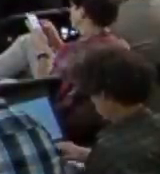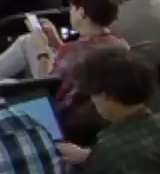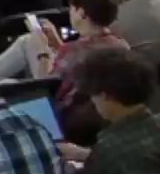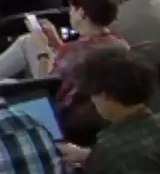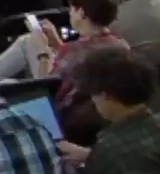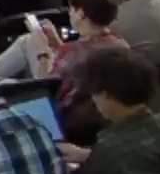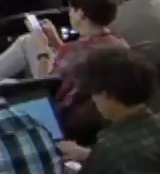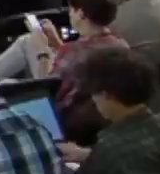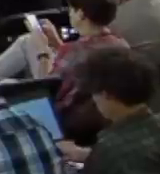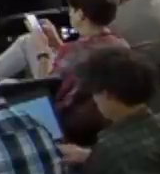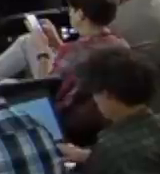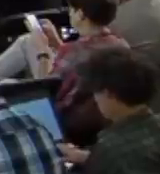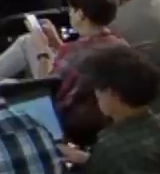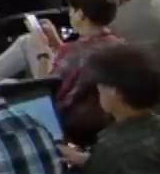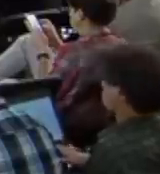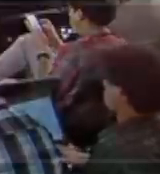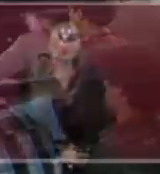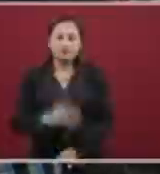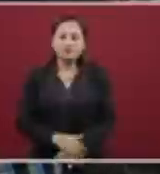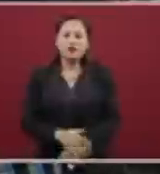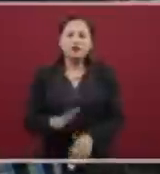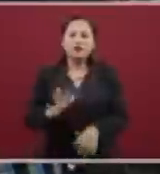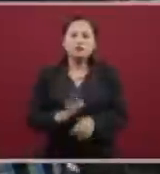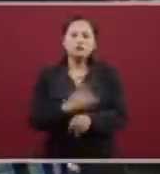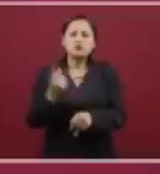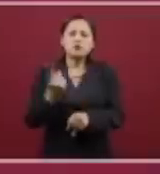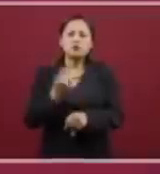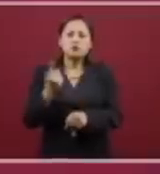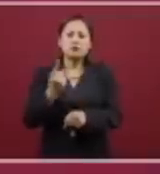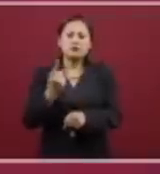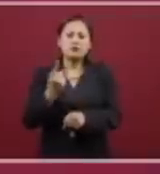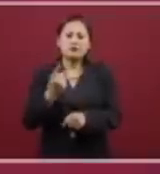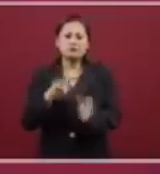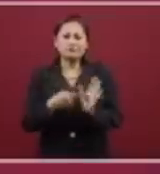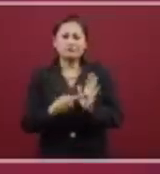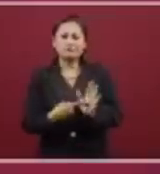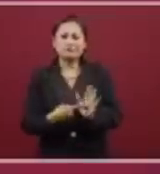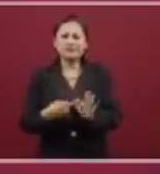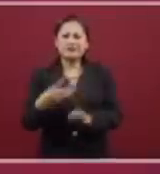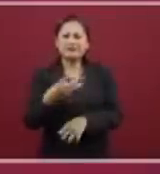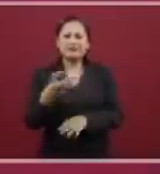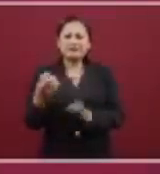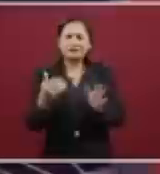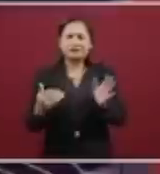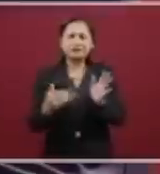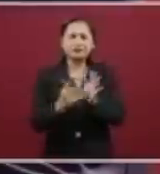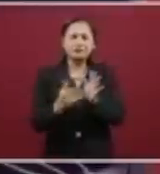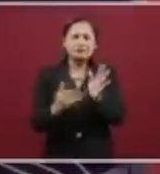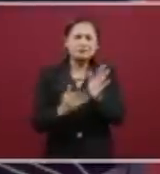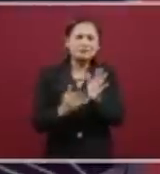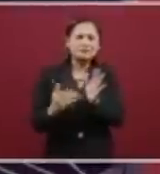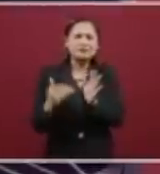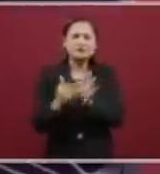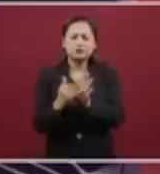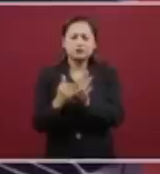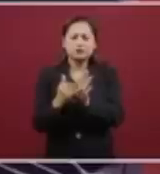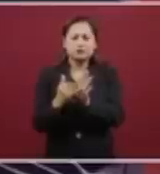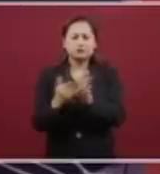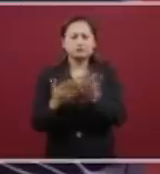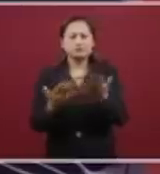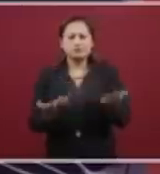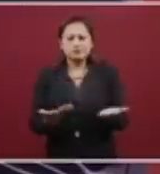porque se está hablando de trescientos mil millones y nunca